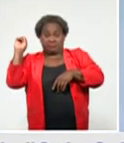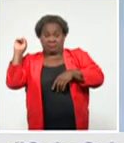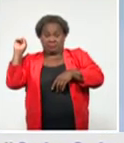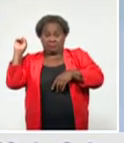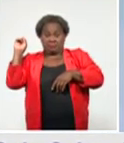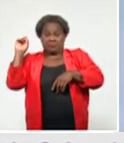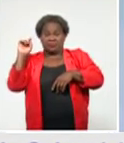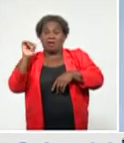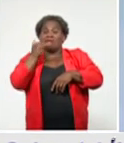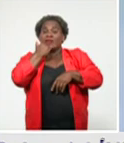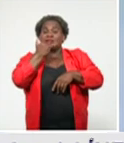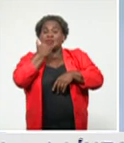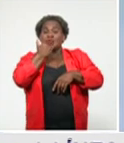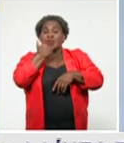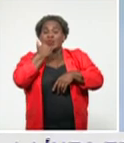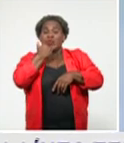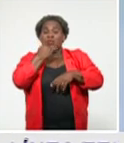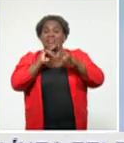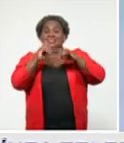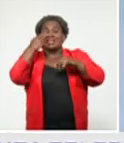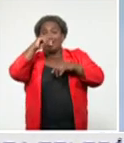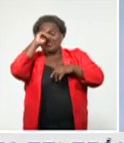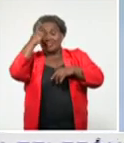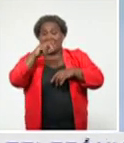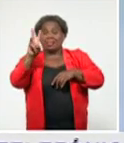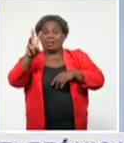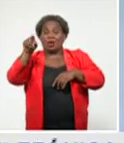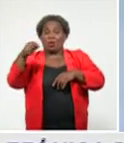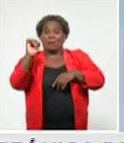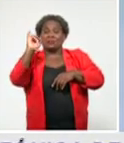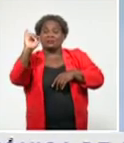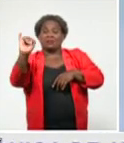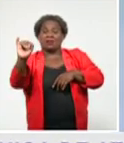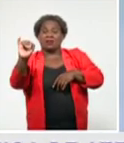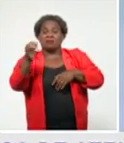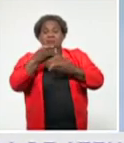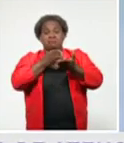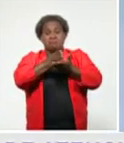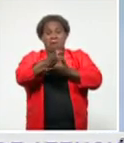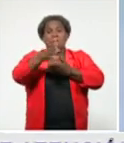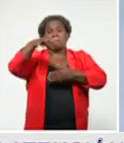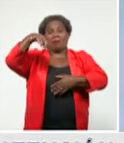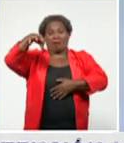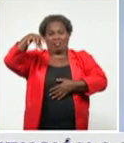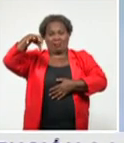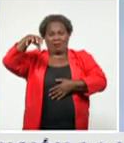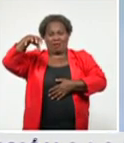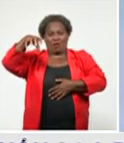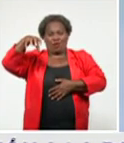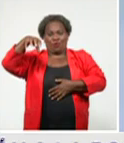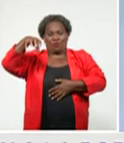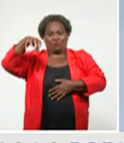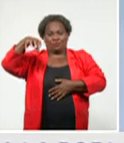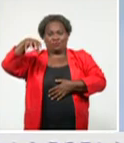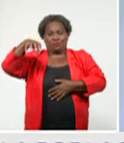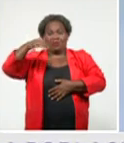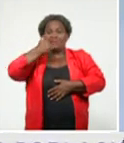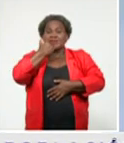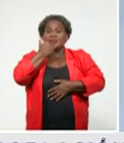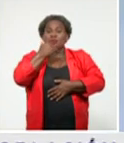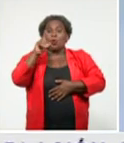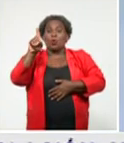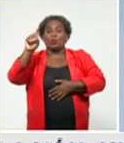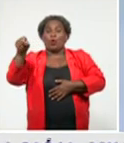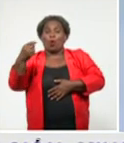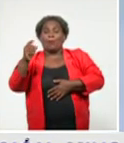tasa se incrementa a 3,6 y se mantiene en Pinar del Río una tasa de 1,03,